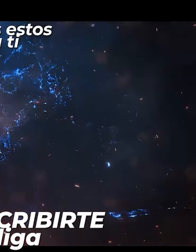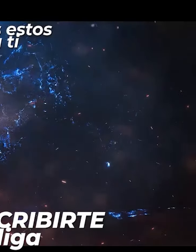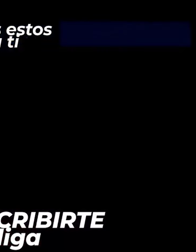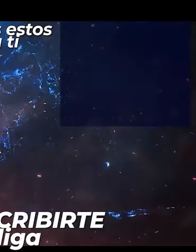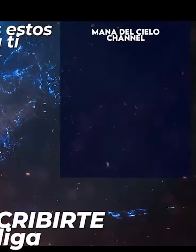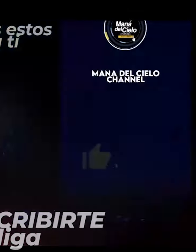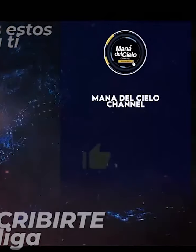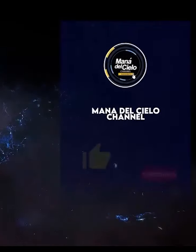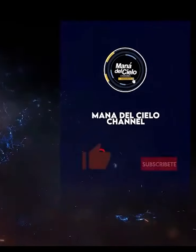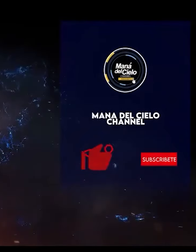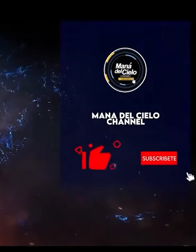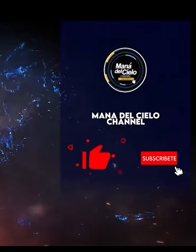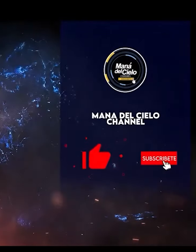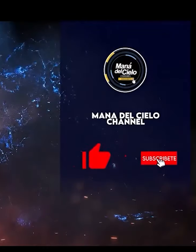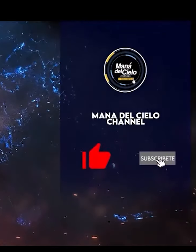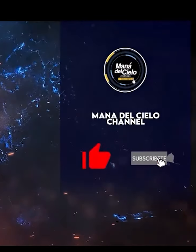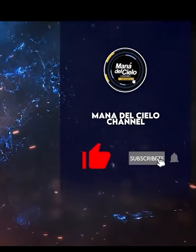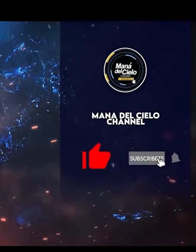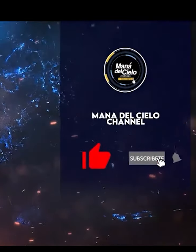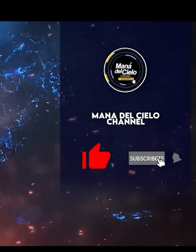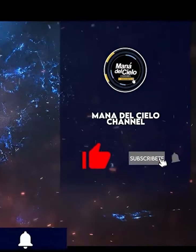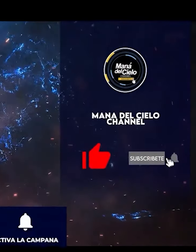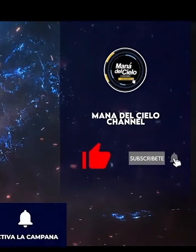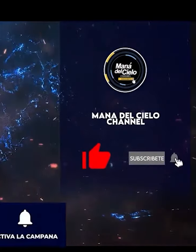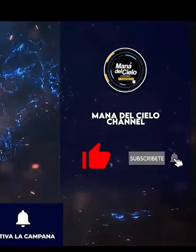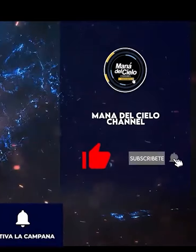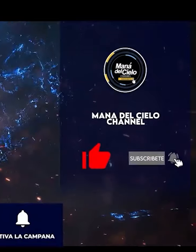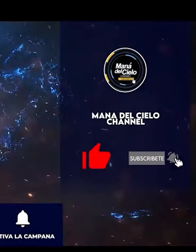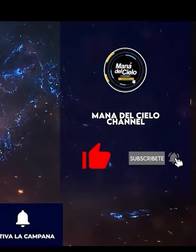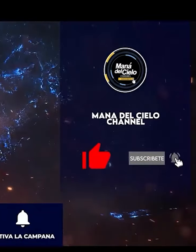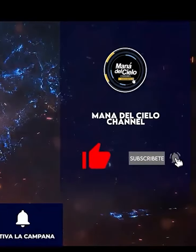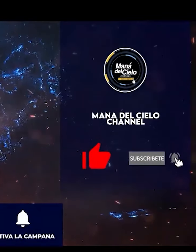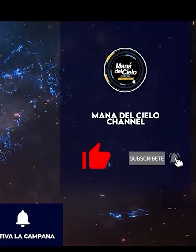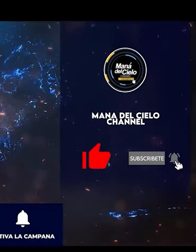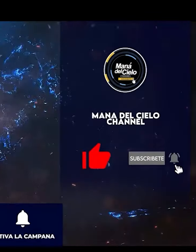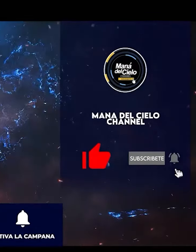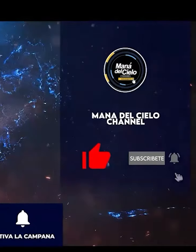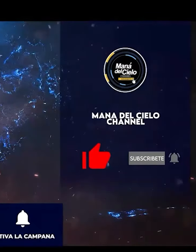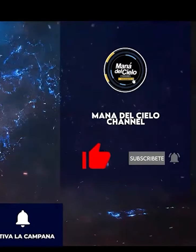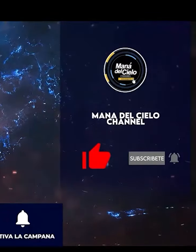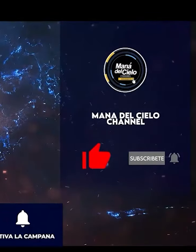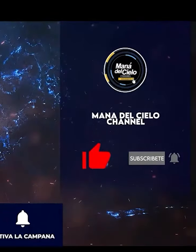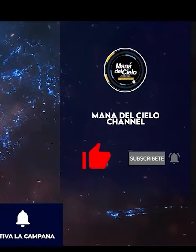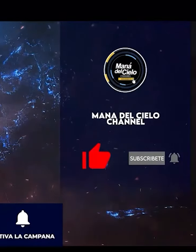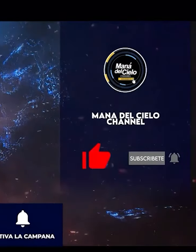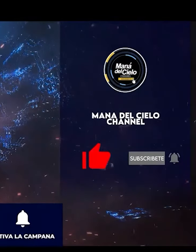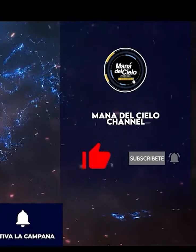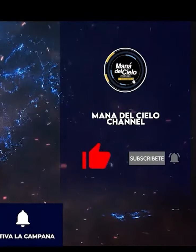dale me gusta, comparte esta predicación, que esta predicación es para fortalecimiento espiritual